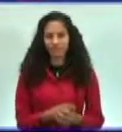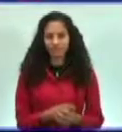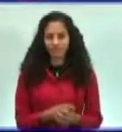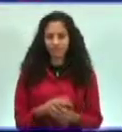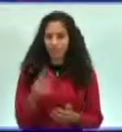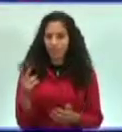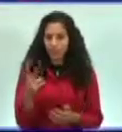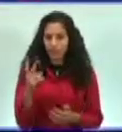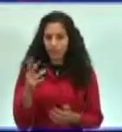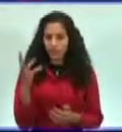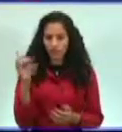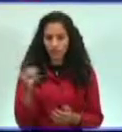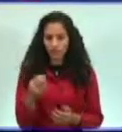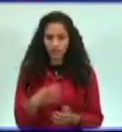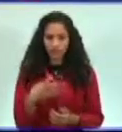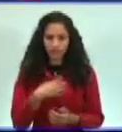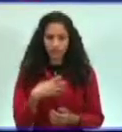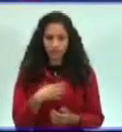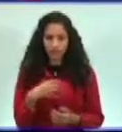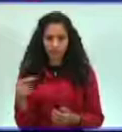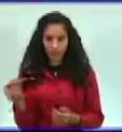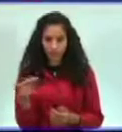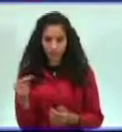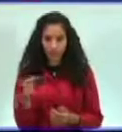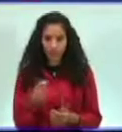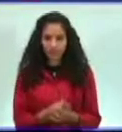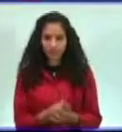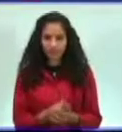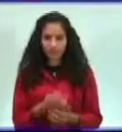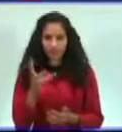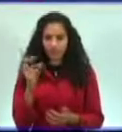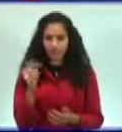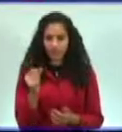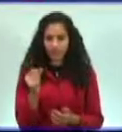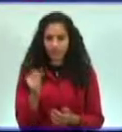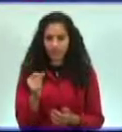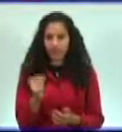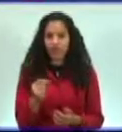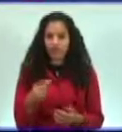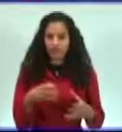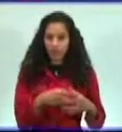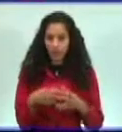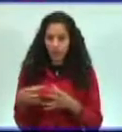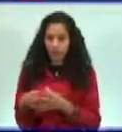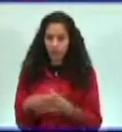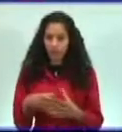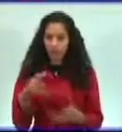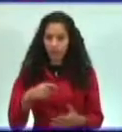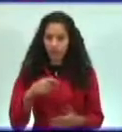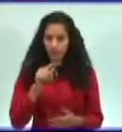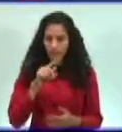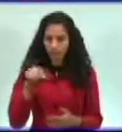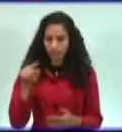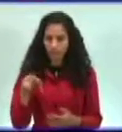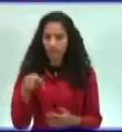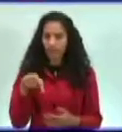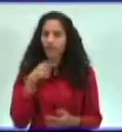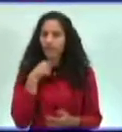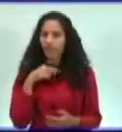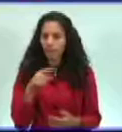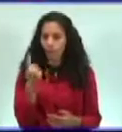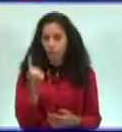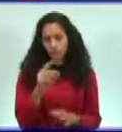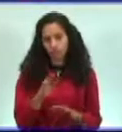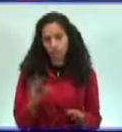segundo número, que es el sustraendo, la cantidad de conjuntos que debemos tachar. En este caso,